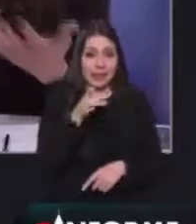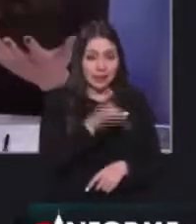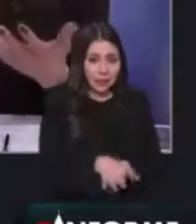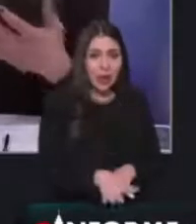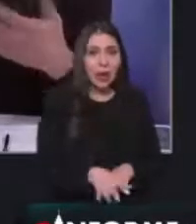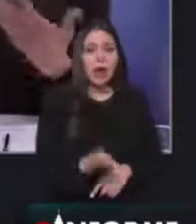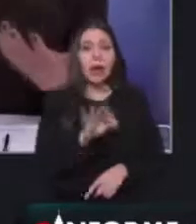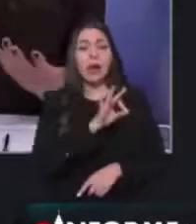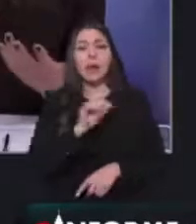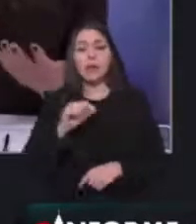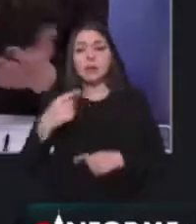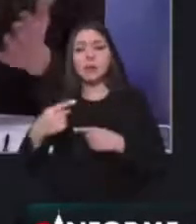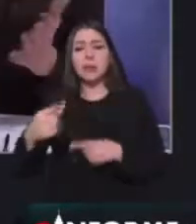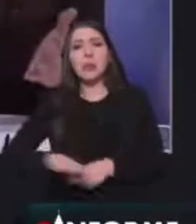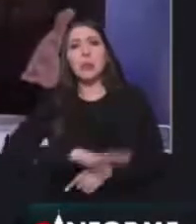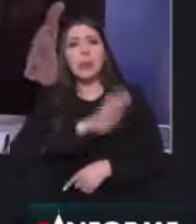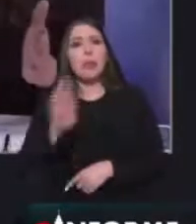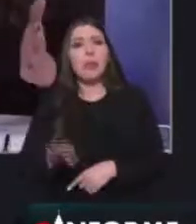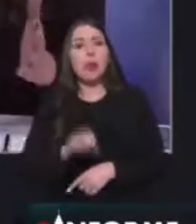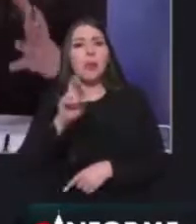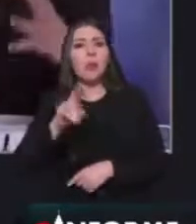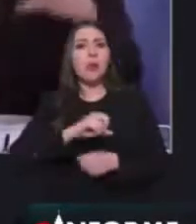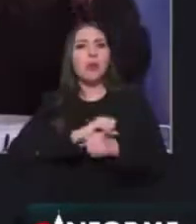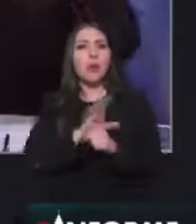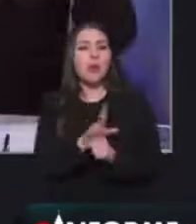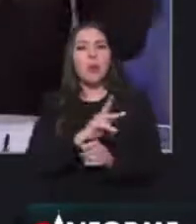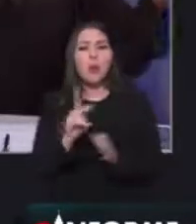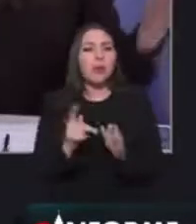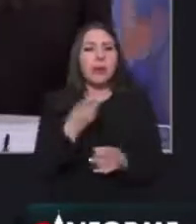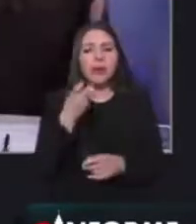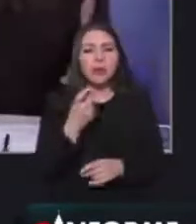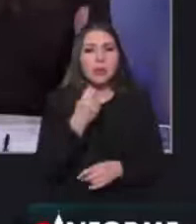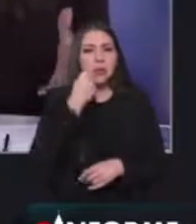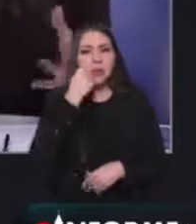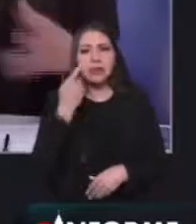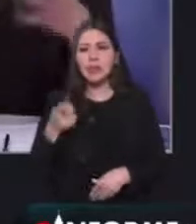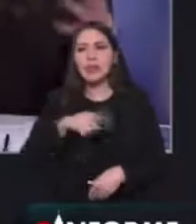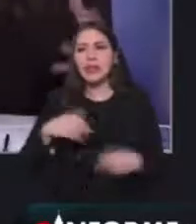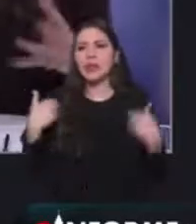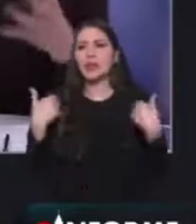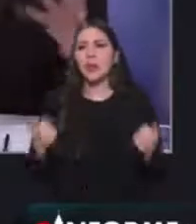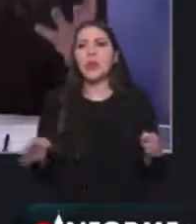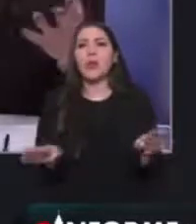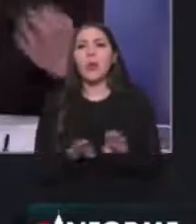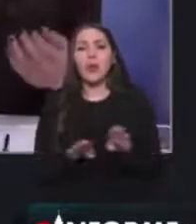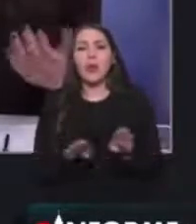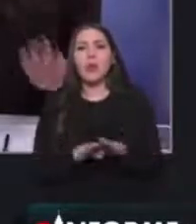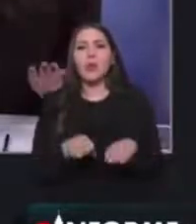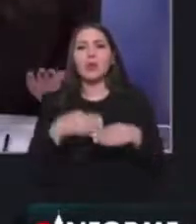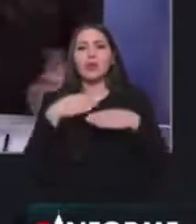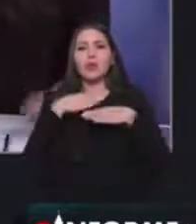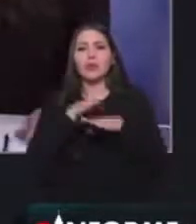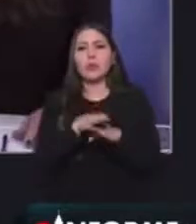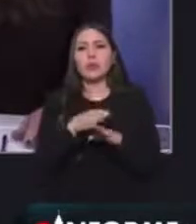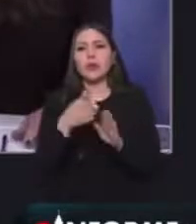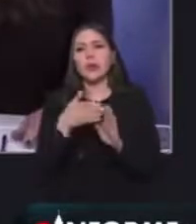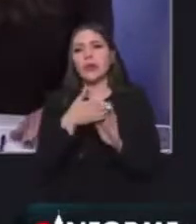muerto por COVID de todas maneras. ¿Cómo lo dimensionamos dentro del grueso de la estadística y de